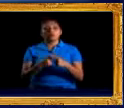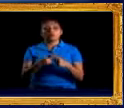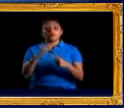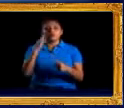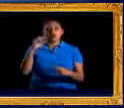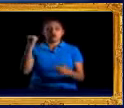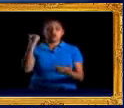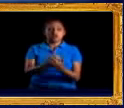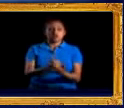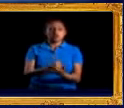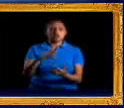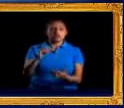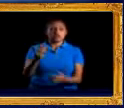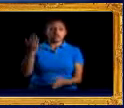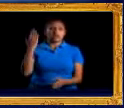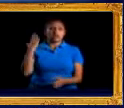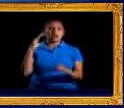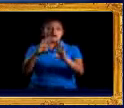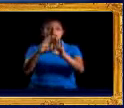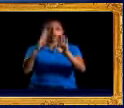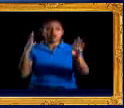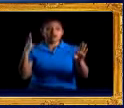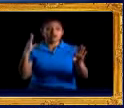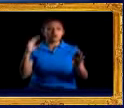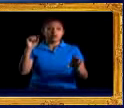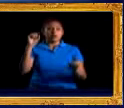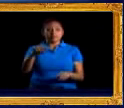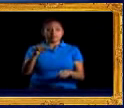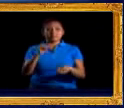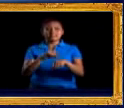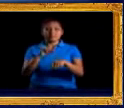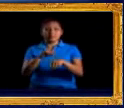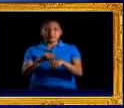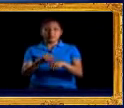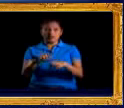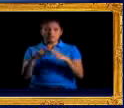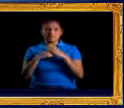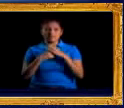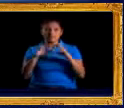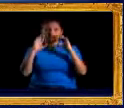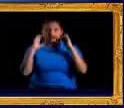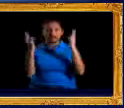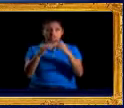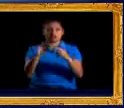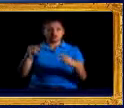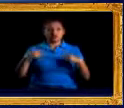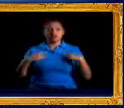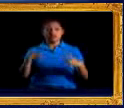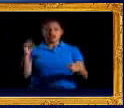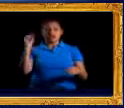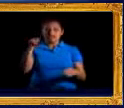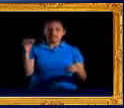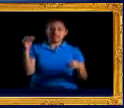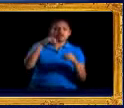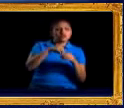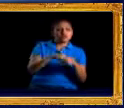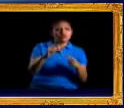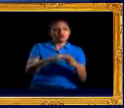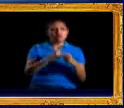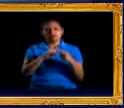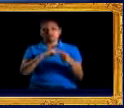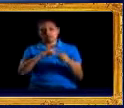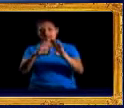momento comienza la revelación de lo que había ahí escondido. Cuando se abren los primeros cuatro